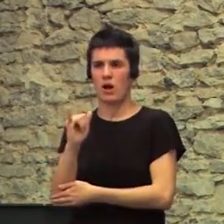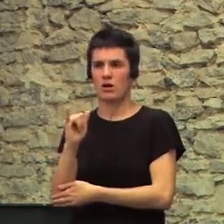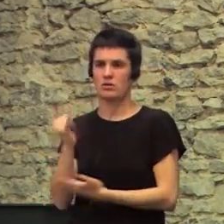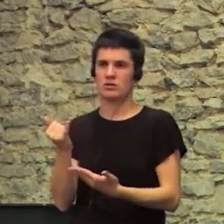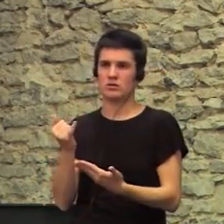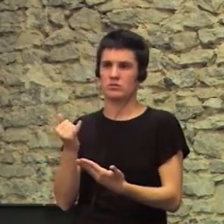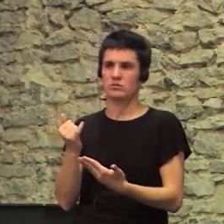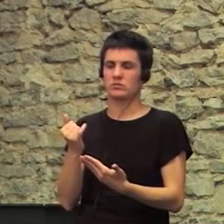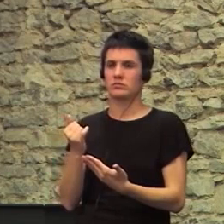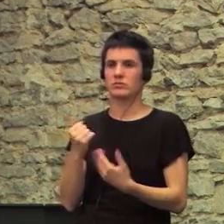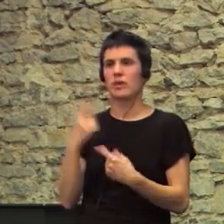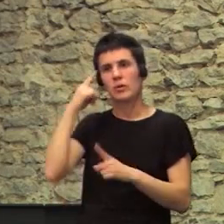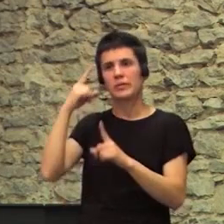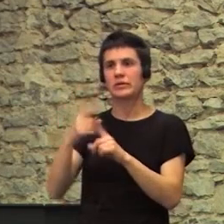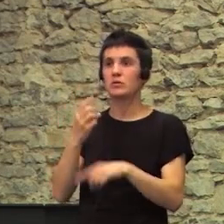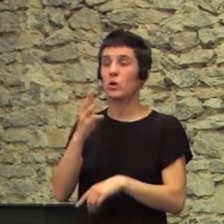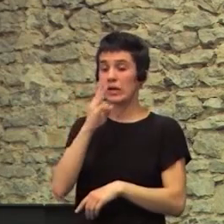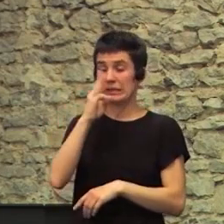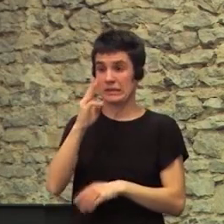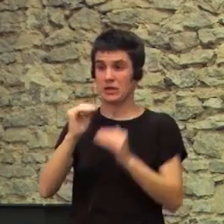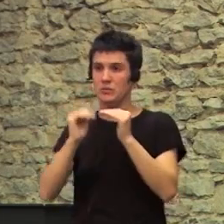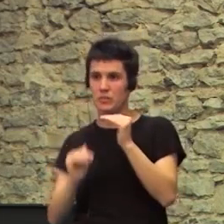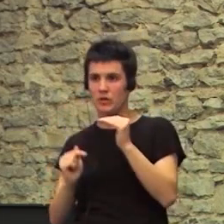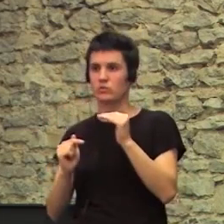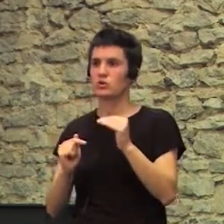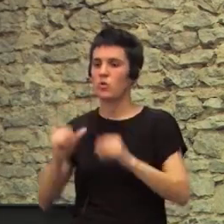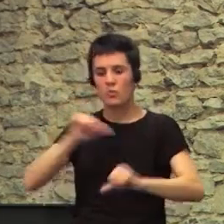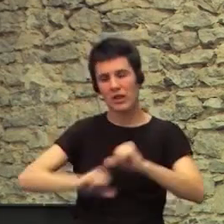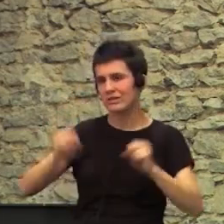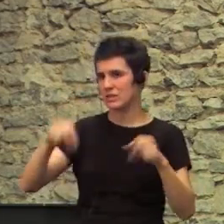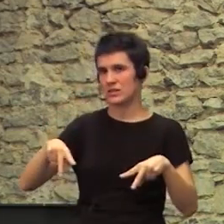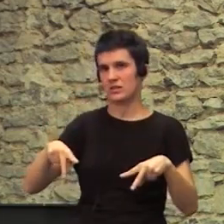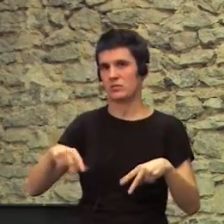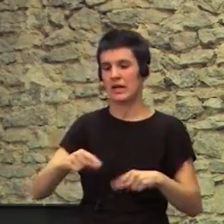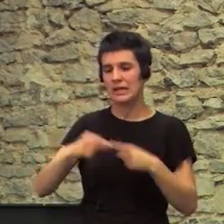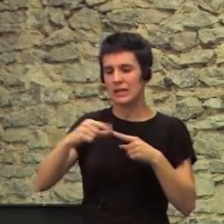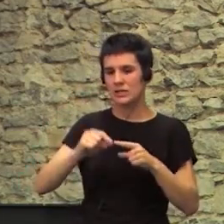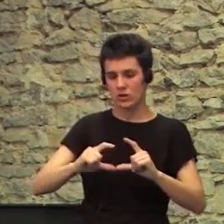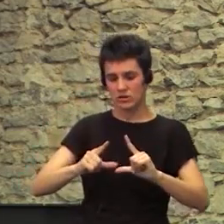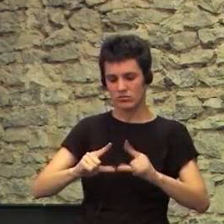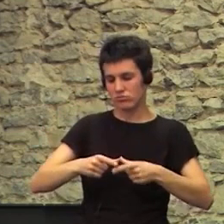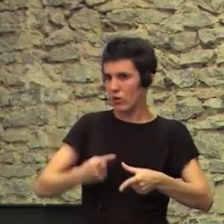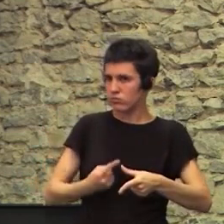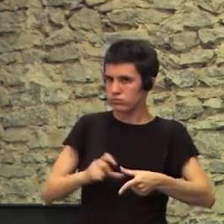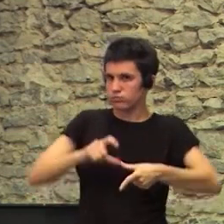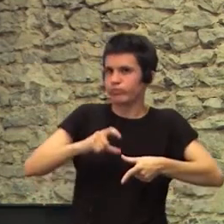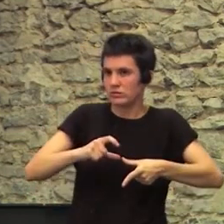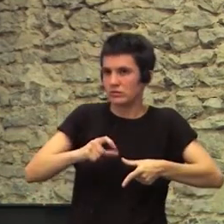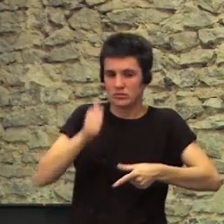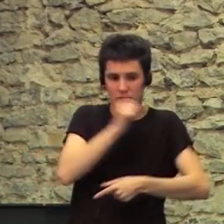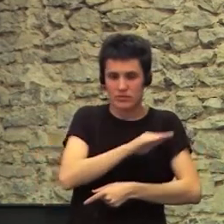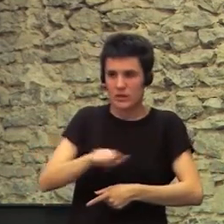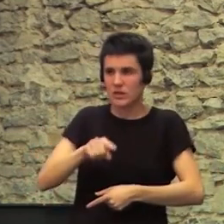intervenidas quirúrgicamente antes de los 3 años. Quiero decir, el clítoris grande en una niña todavía sigue